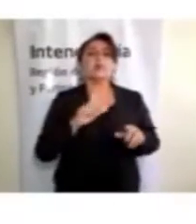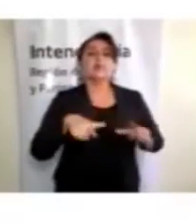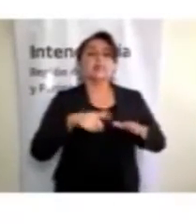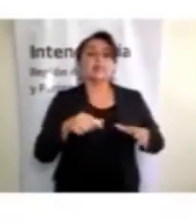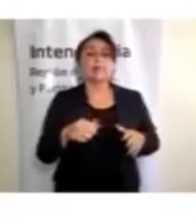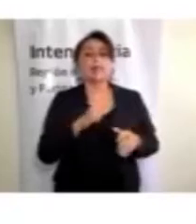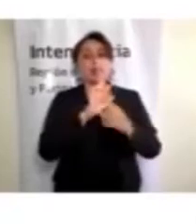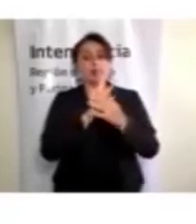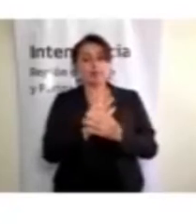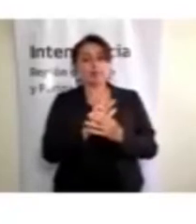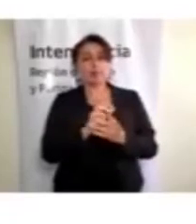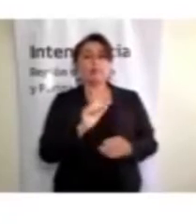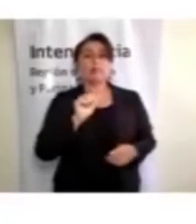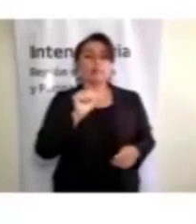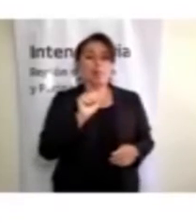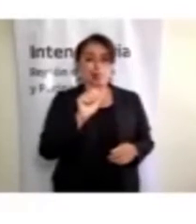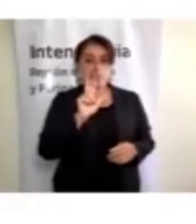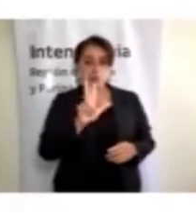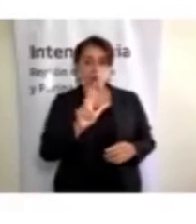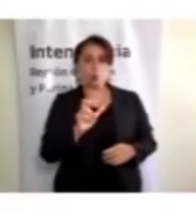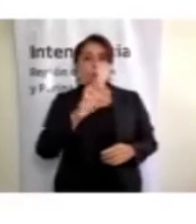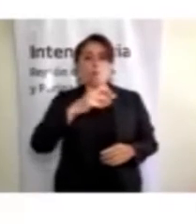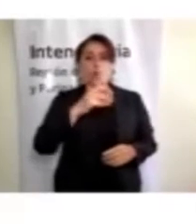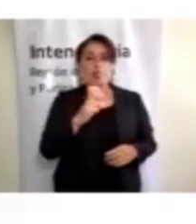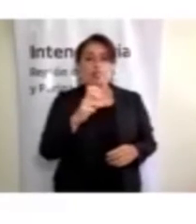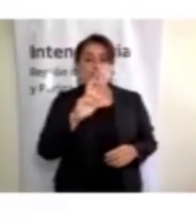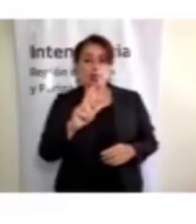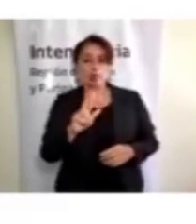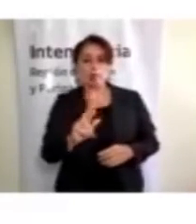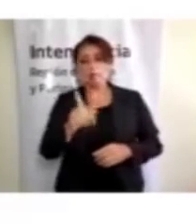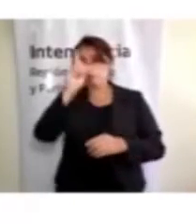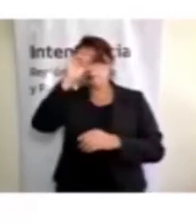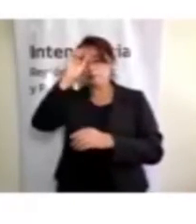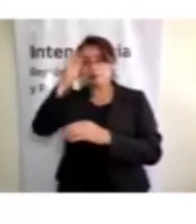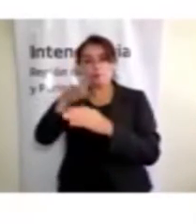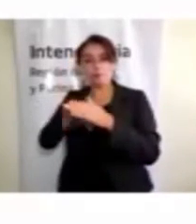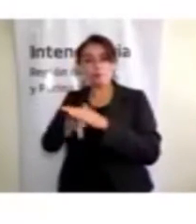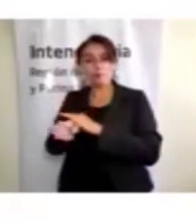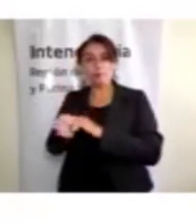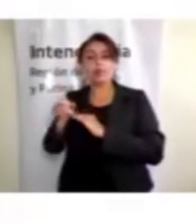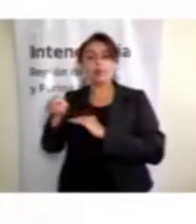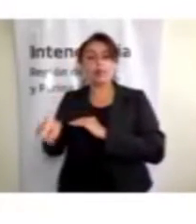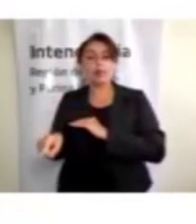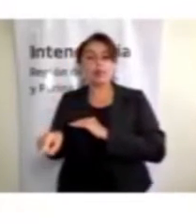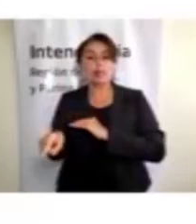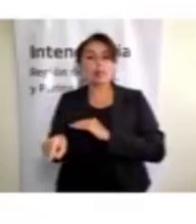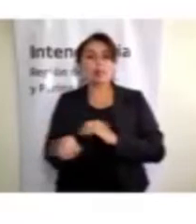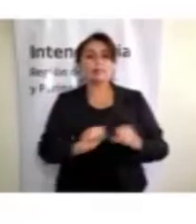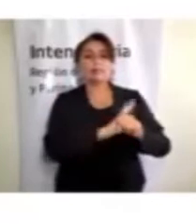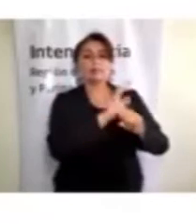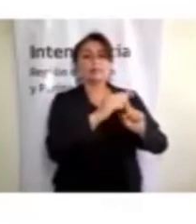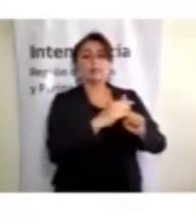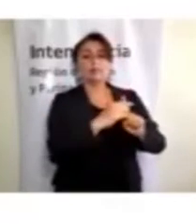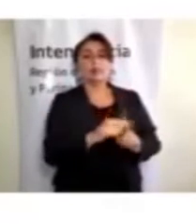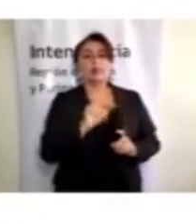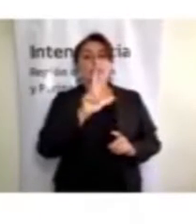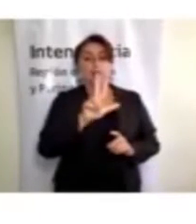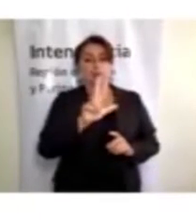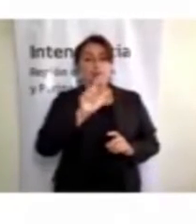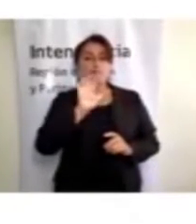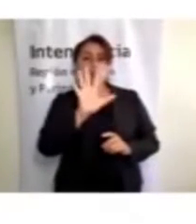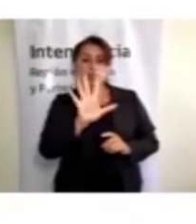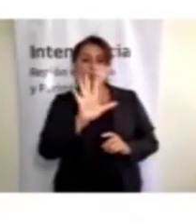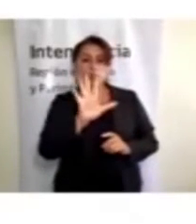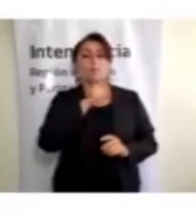17.978 para COVID por método de PCR. Hospitalizados con COVID positivo en el hospital regional tenemos